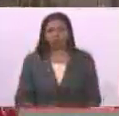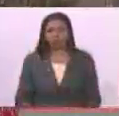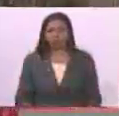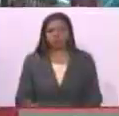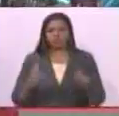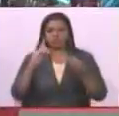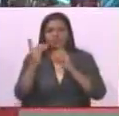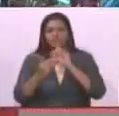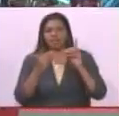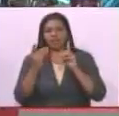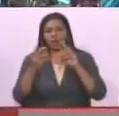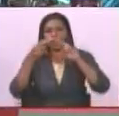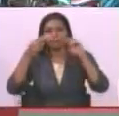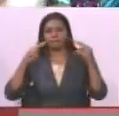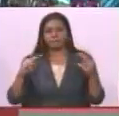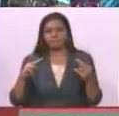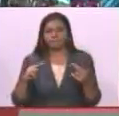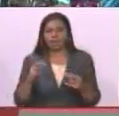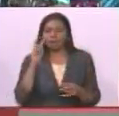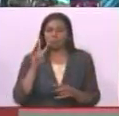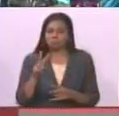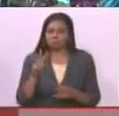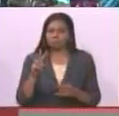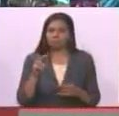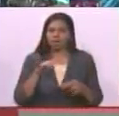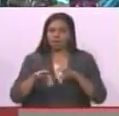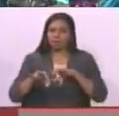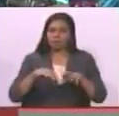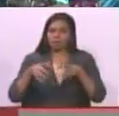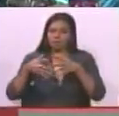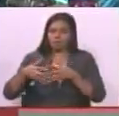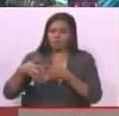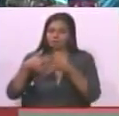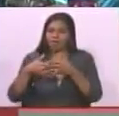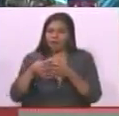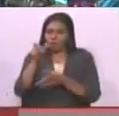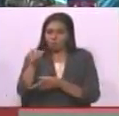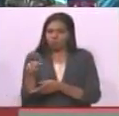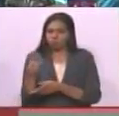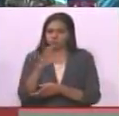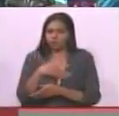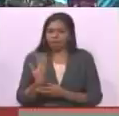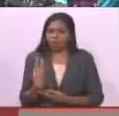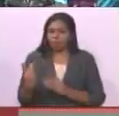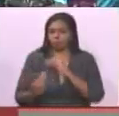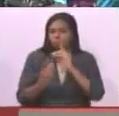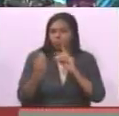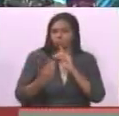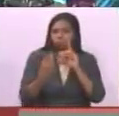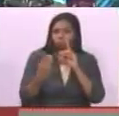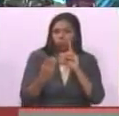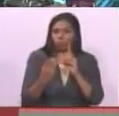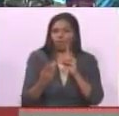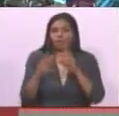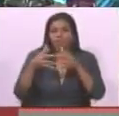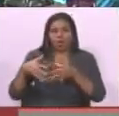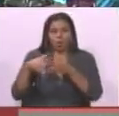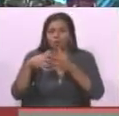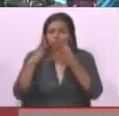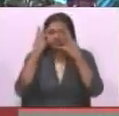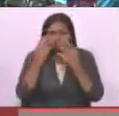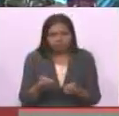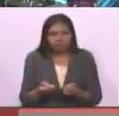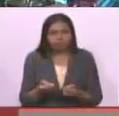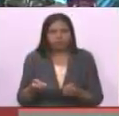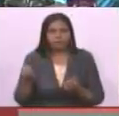¿Te das cuenta, Pompeo? Nosotros queremos conversar inclusive con ustedes. Estados Unidos tiene que convencerse. Si